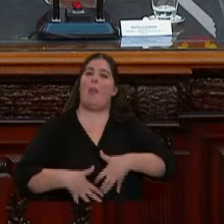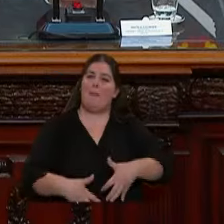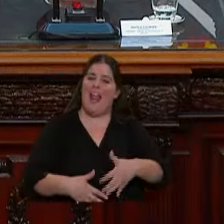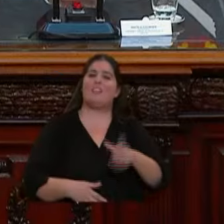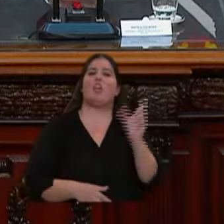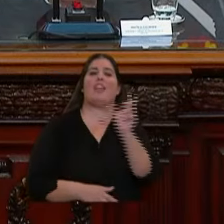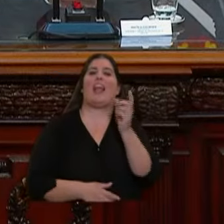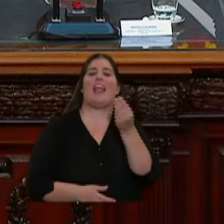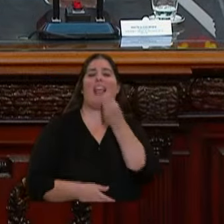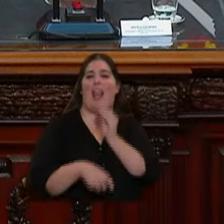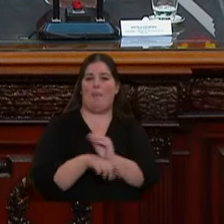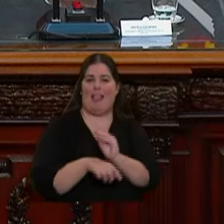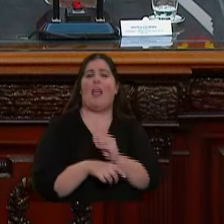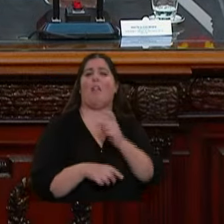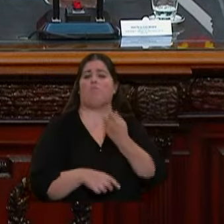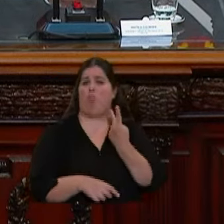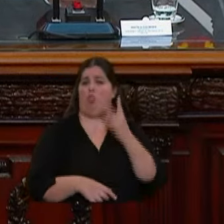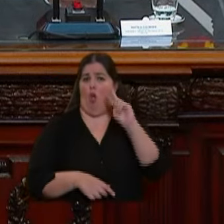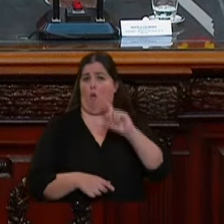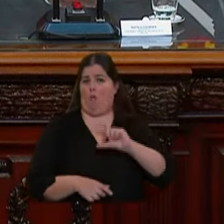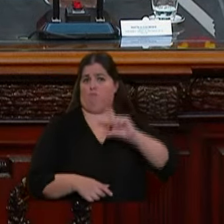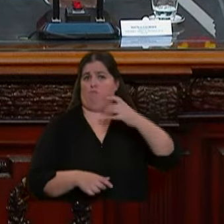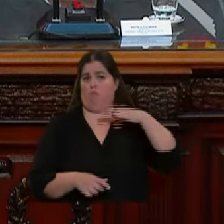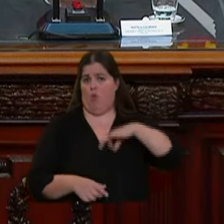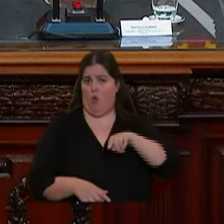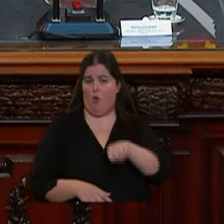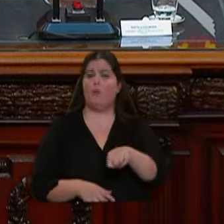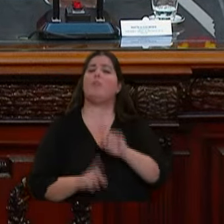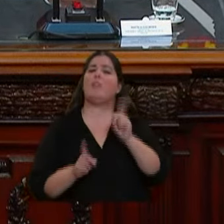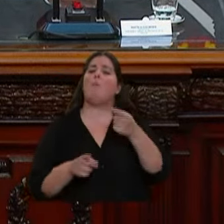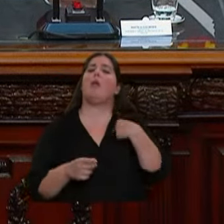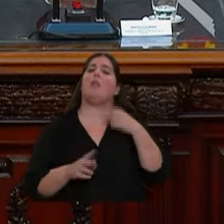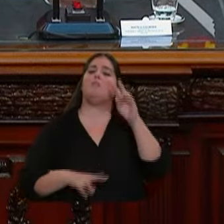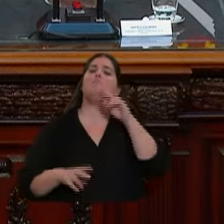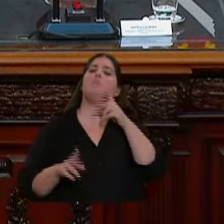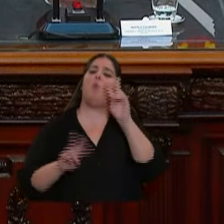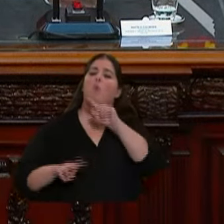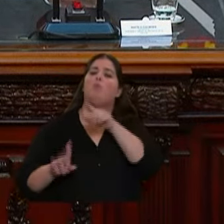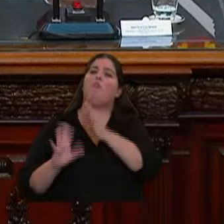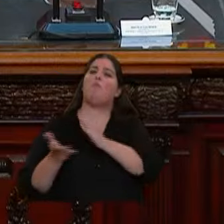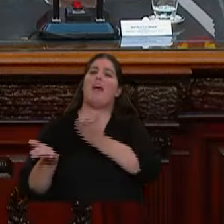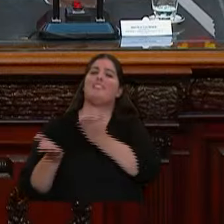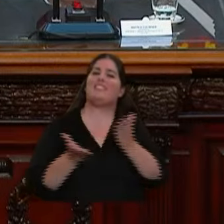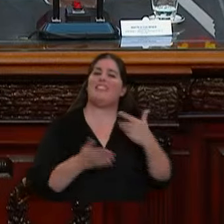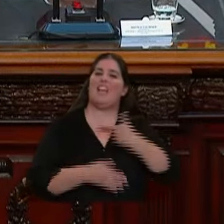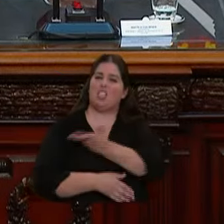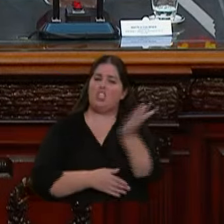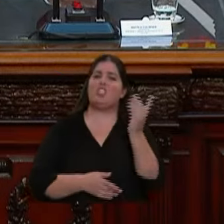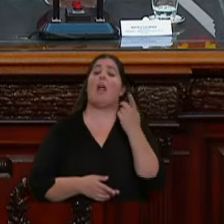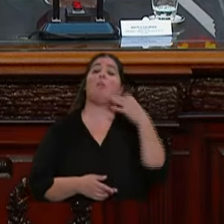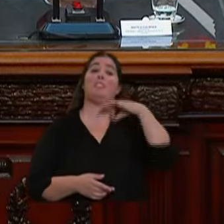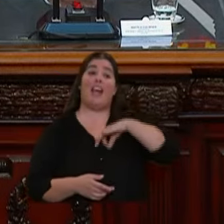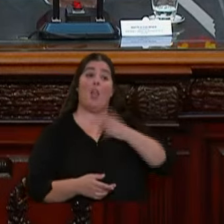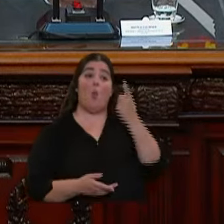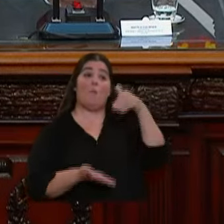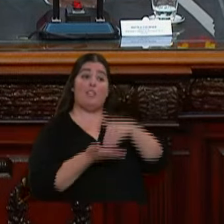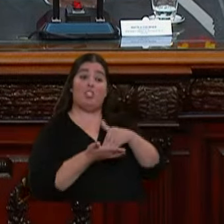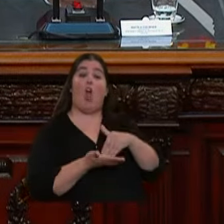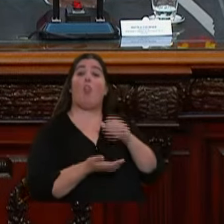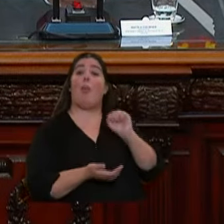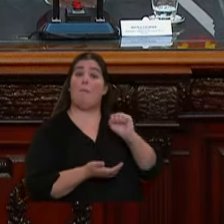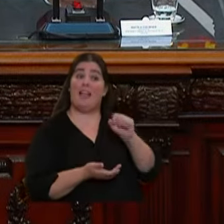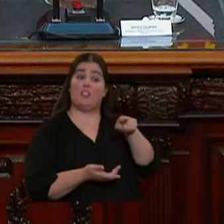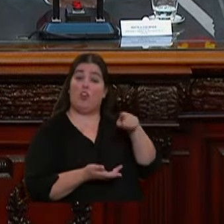alimentar. Hemos también compatibilizado percibir asistencia social con tener un salario de hasta 1.000.000 de pesos para que